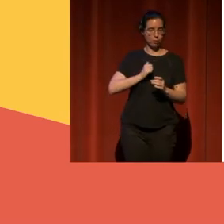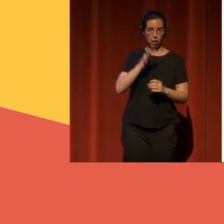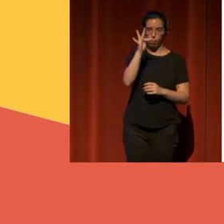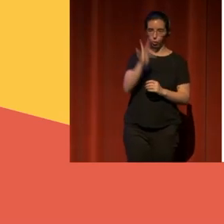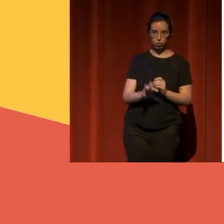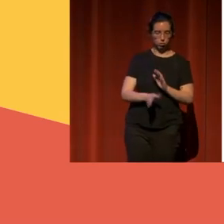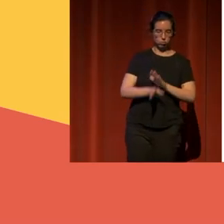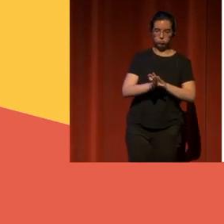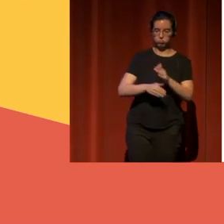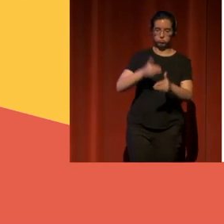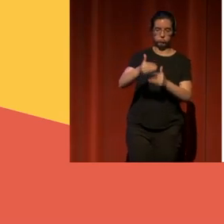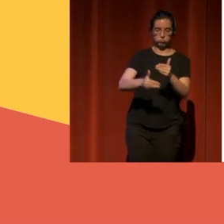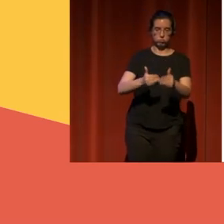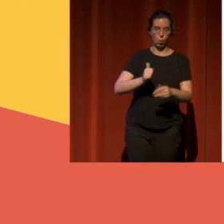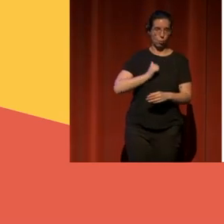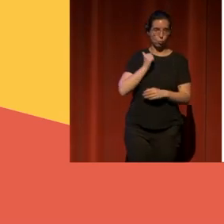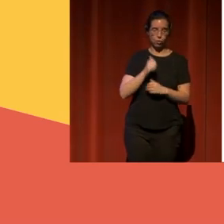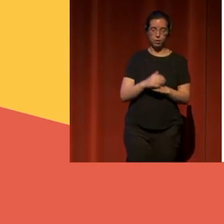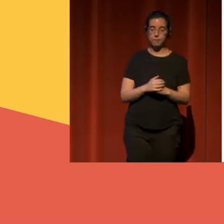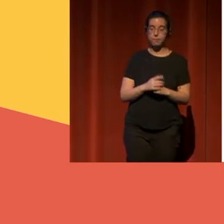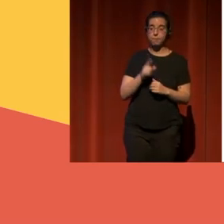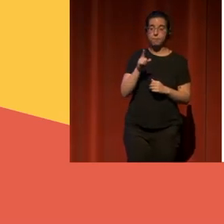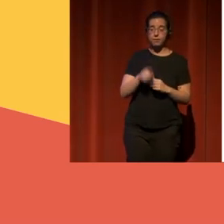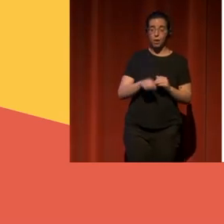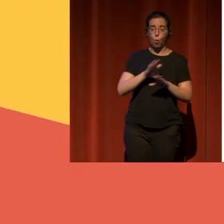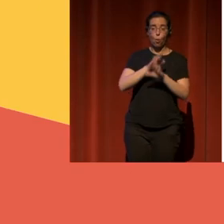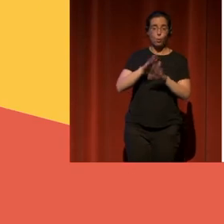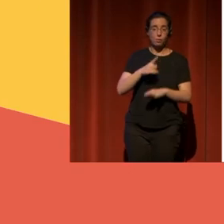oportunidades que brinda. Y respondiendo a la